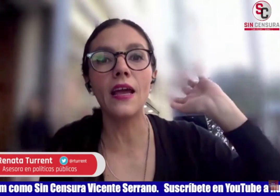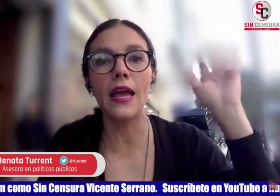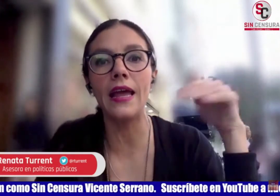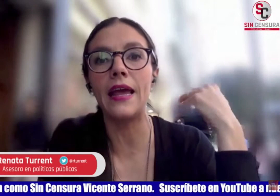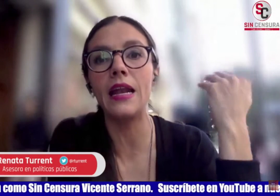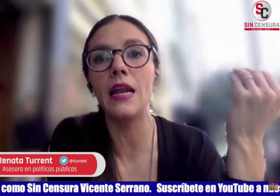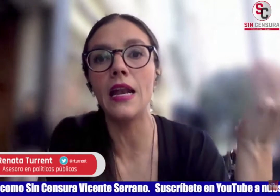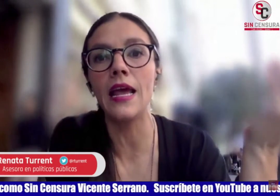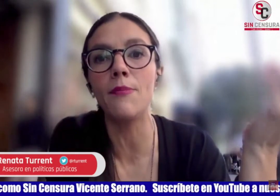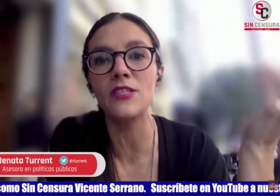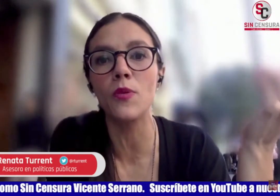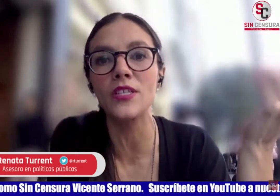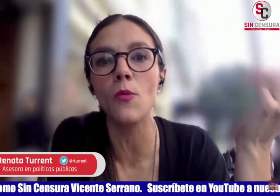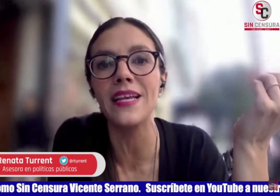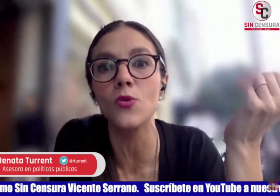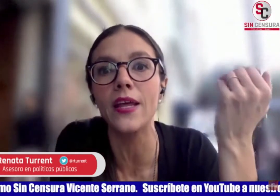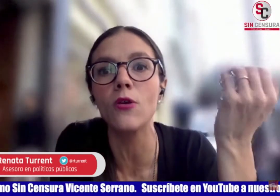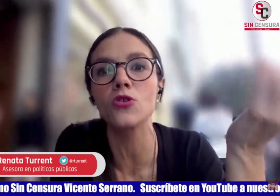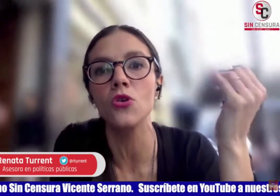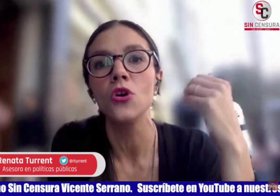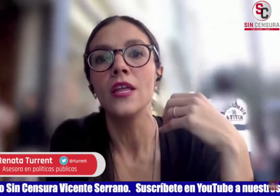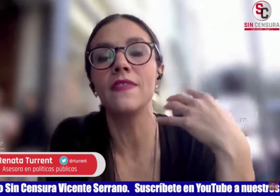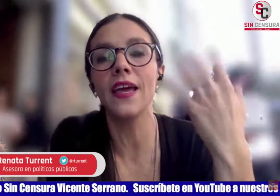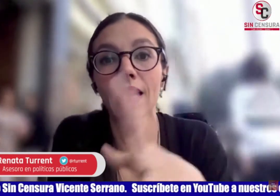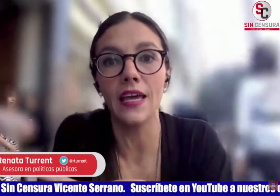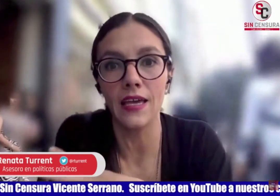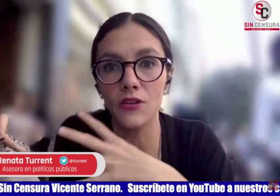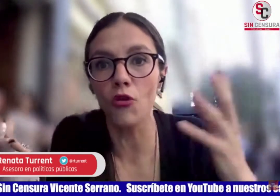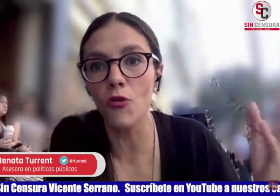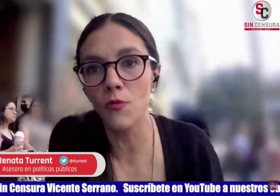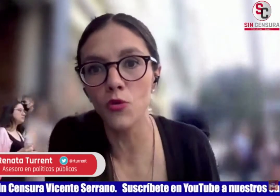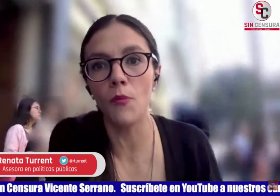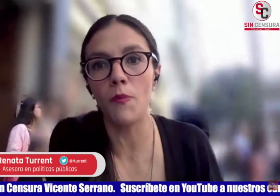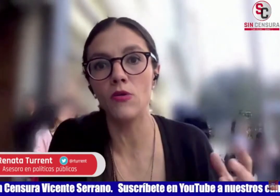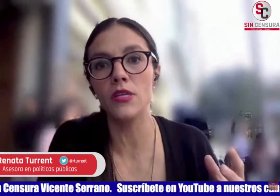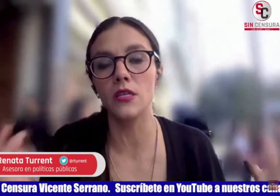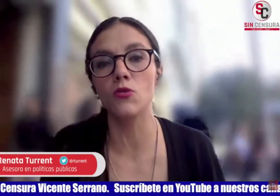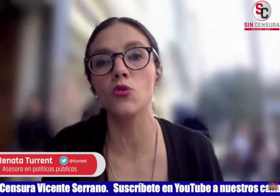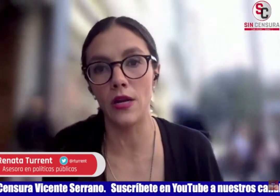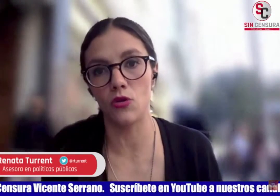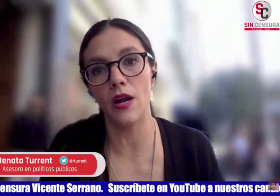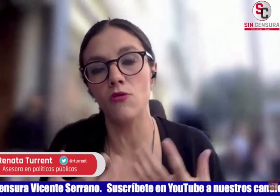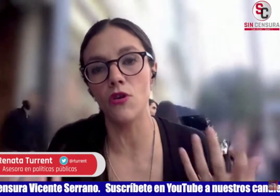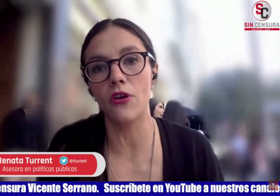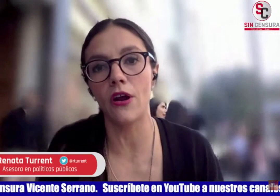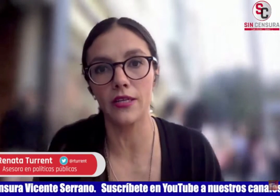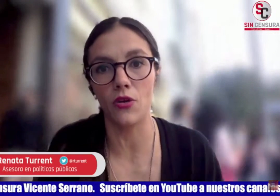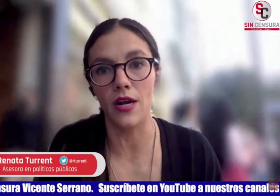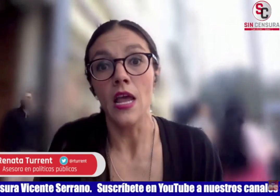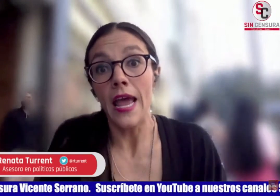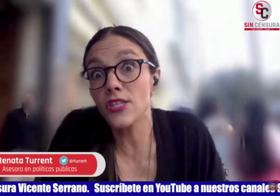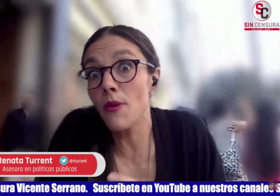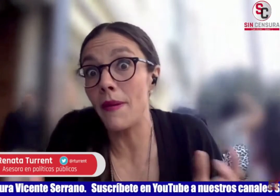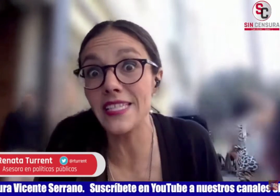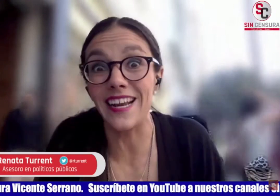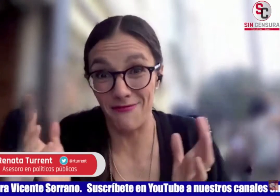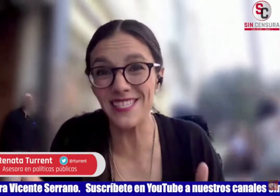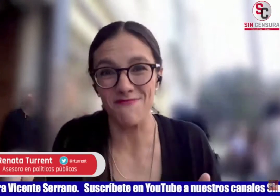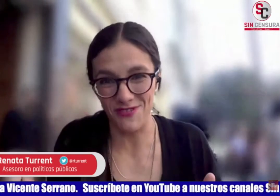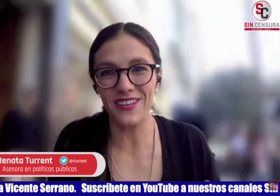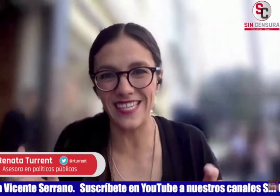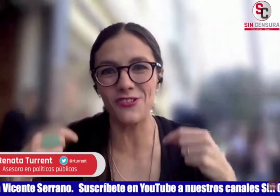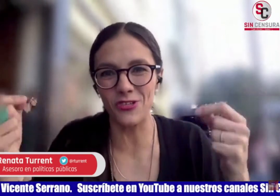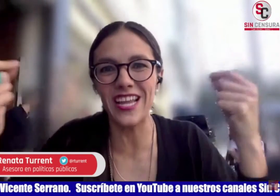le mantiene el presupuesto más oneroso de todo el mundo para un instituto electoral o un órgano electoral? Eso me